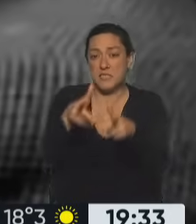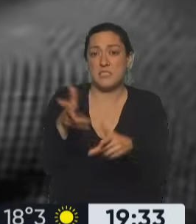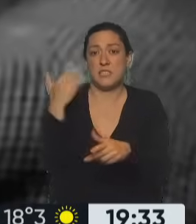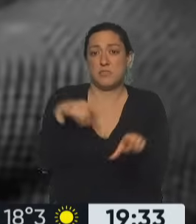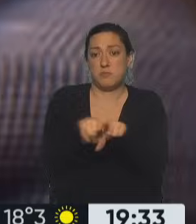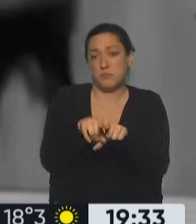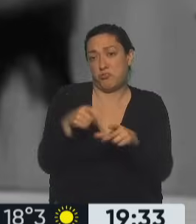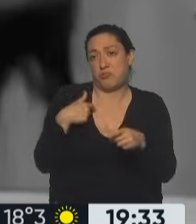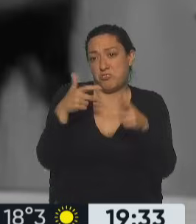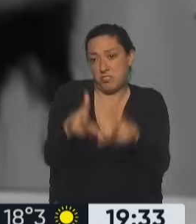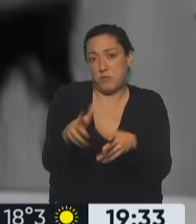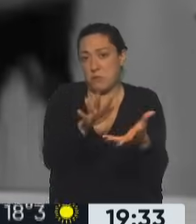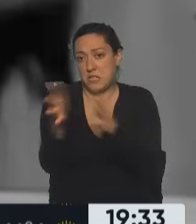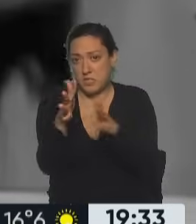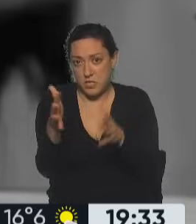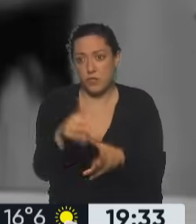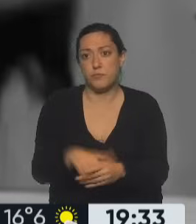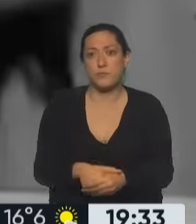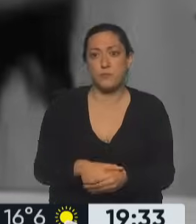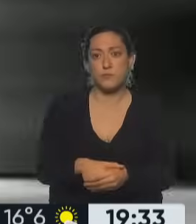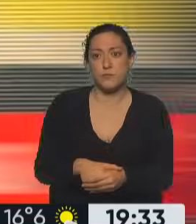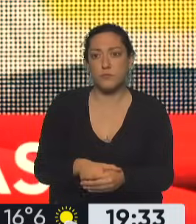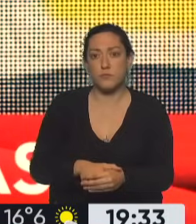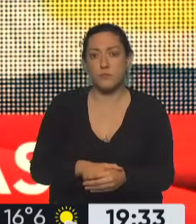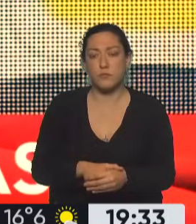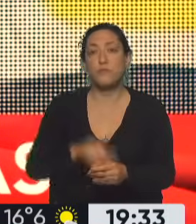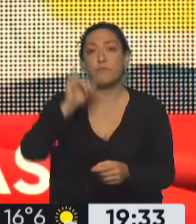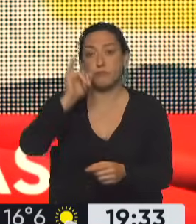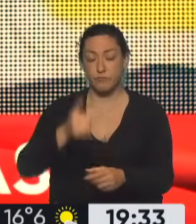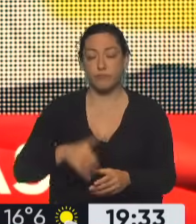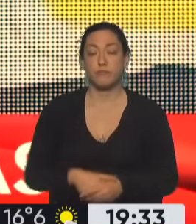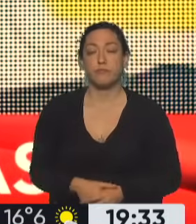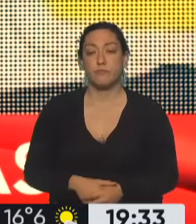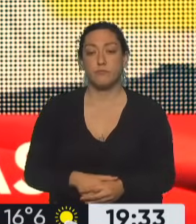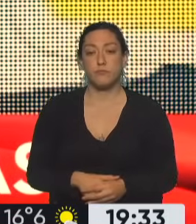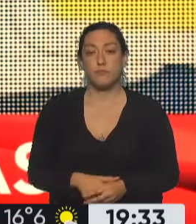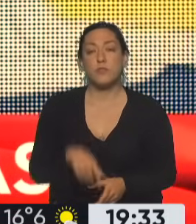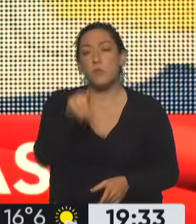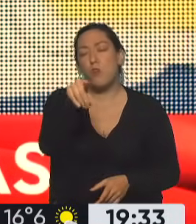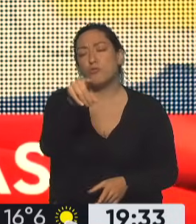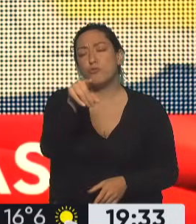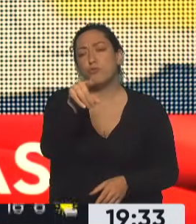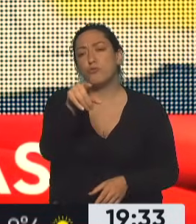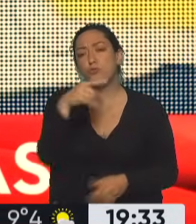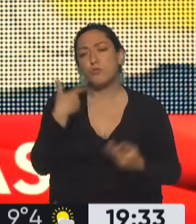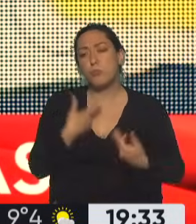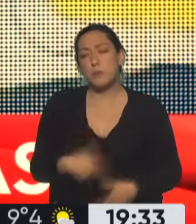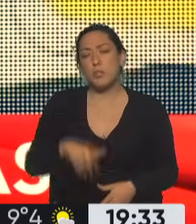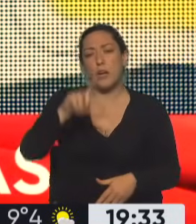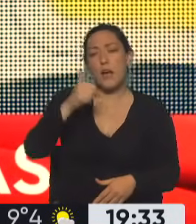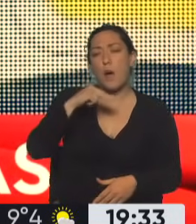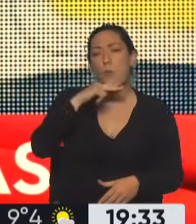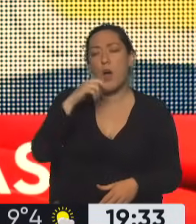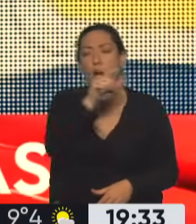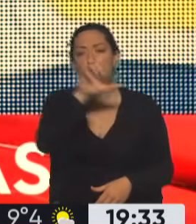yo le estoy diciendo. Rodríguez. Sí. Hablo con frecuencia con Domingo Cavallo, no de ahora, de